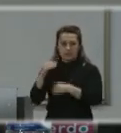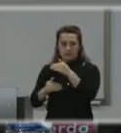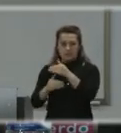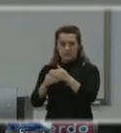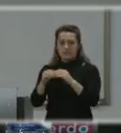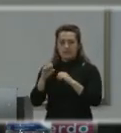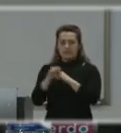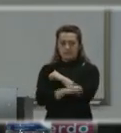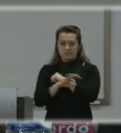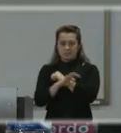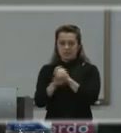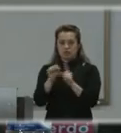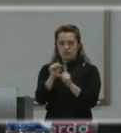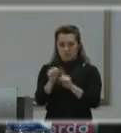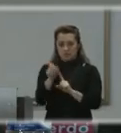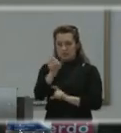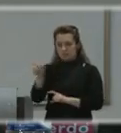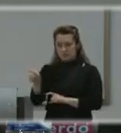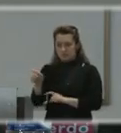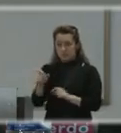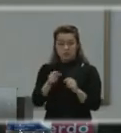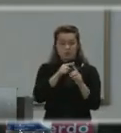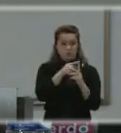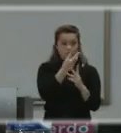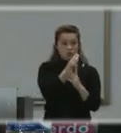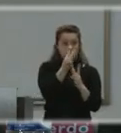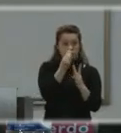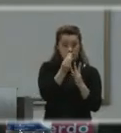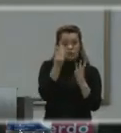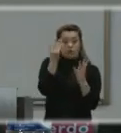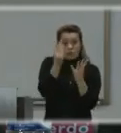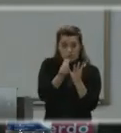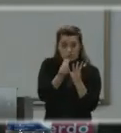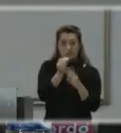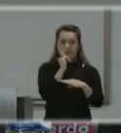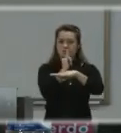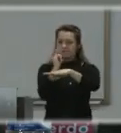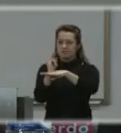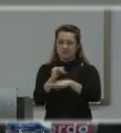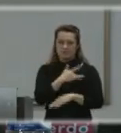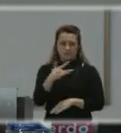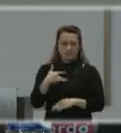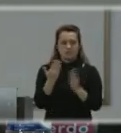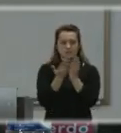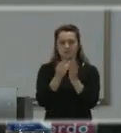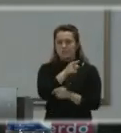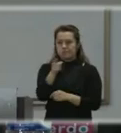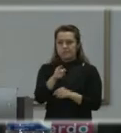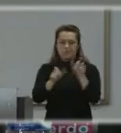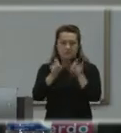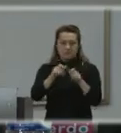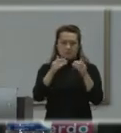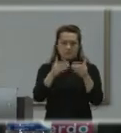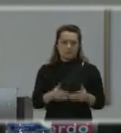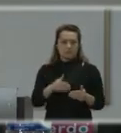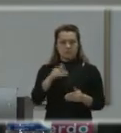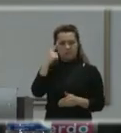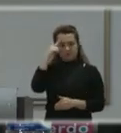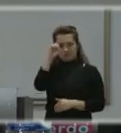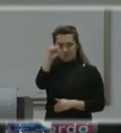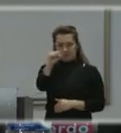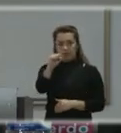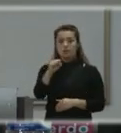discapacidad psicosocial. El grupo 4, instituciones de salud y educación para personas con discapacidad intelectual